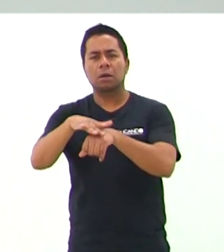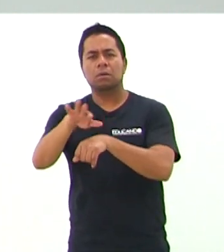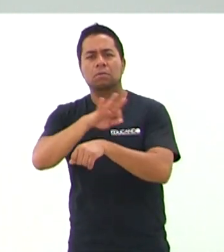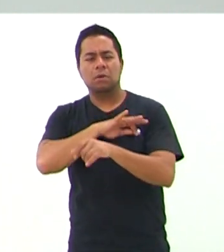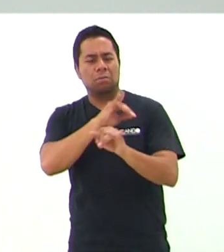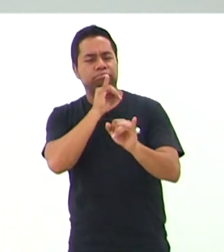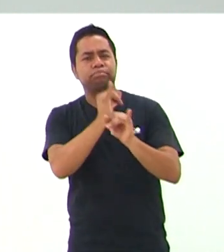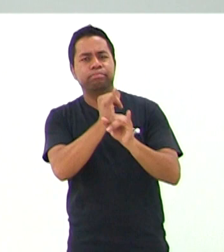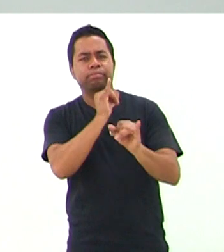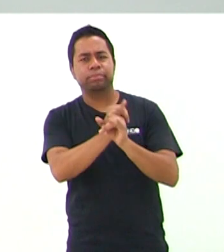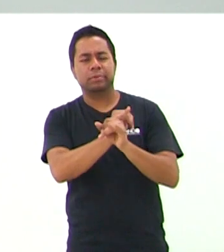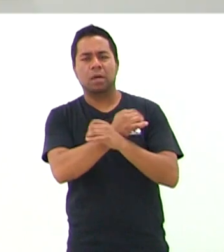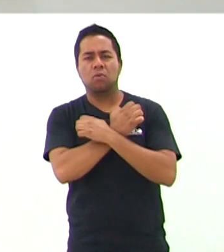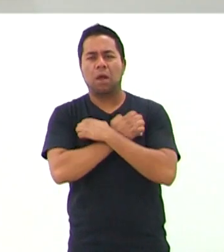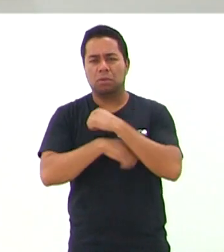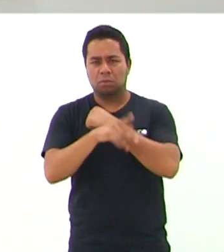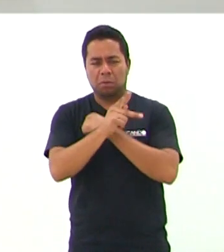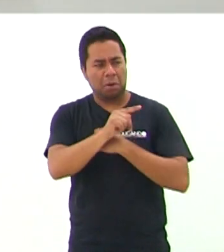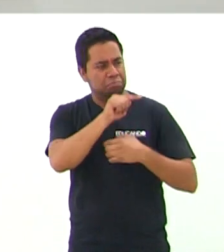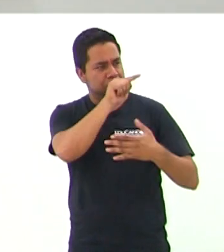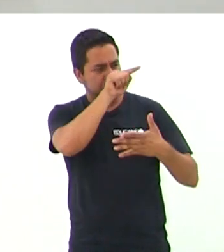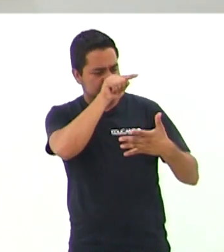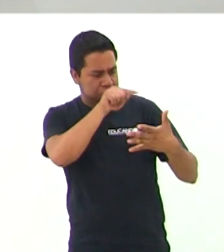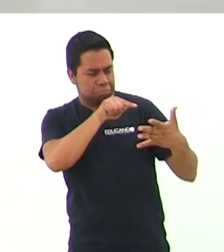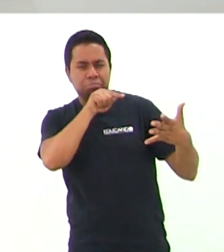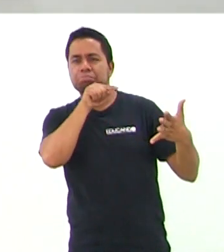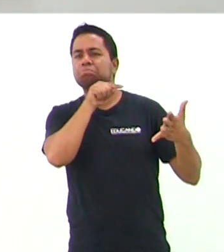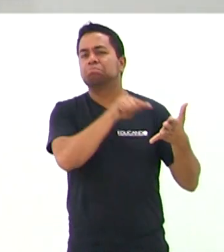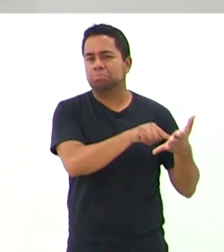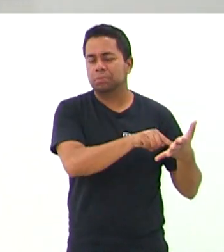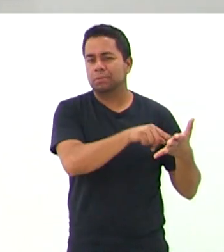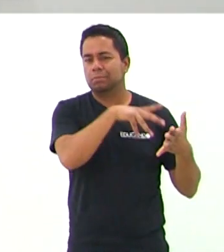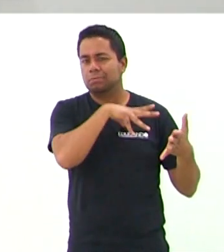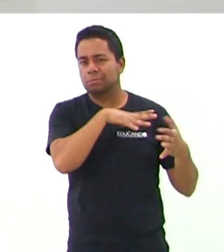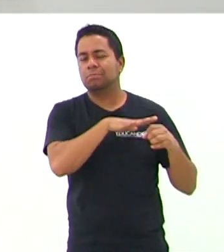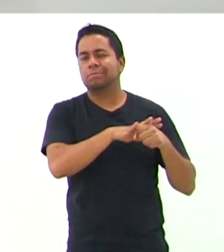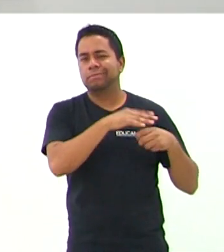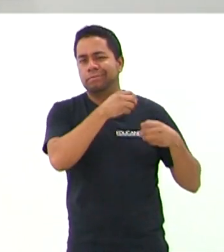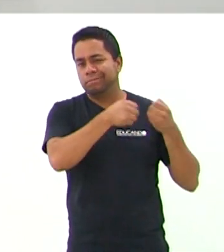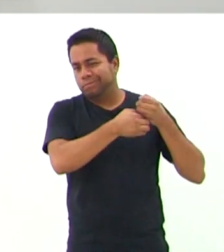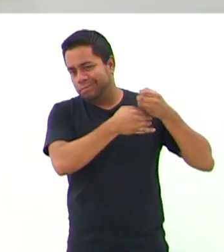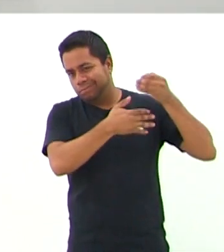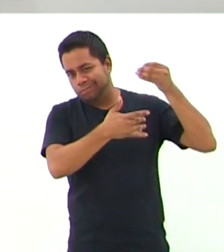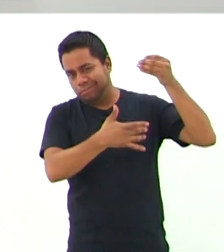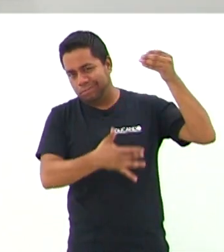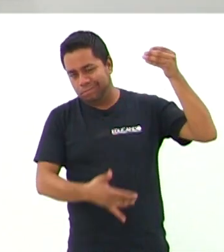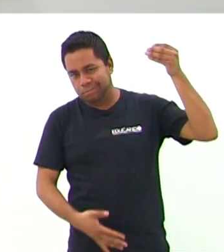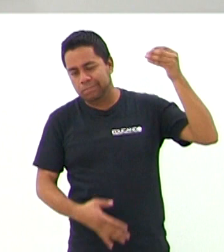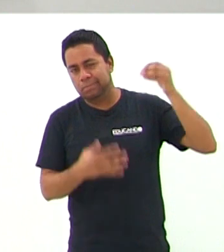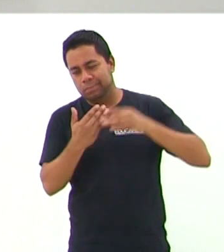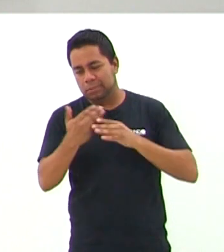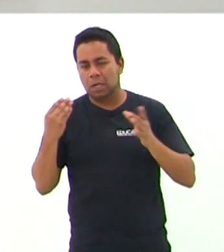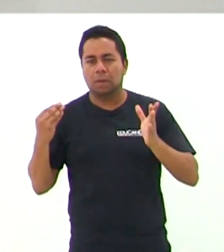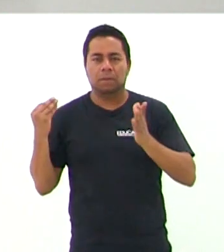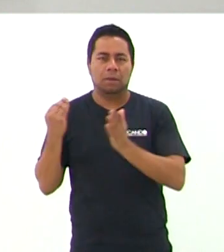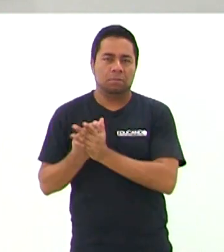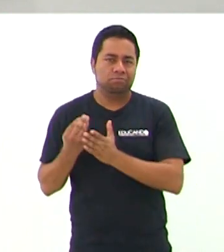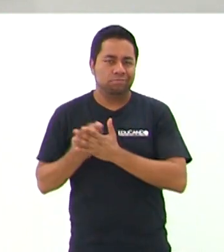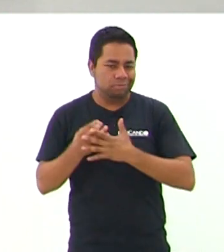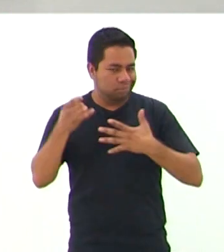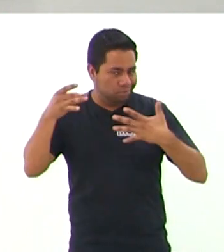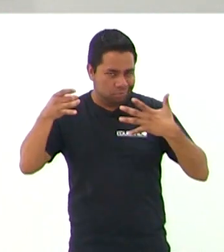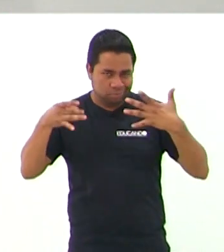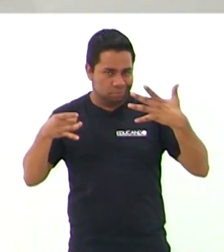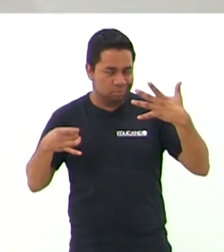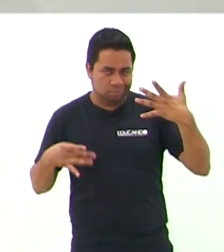de Educando TV, en donde tú vas a poder encontrar todas y cada una de las sesiones que hemos realizado a lo largo de